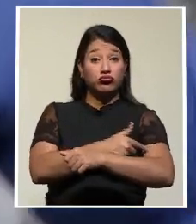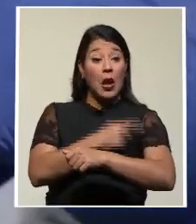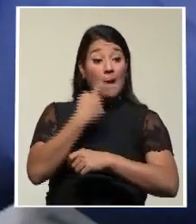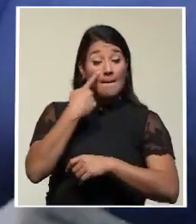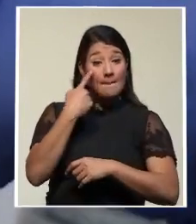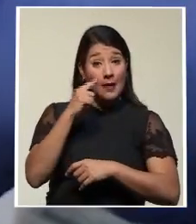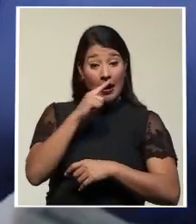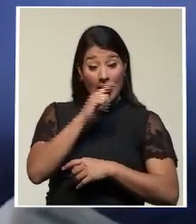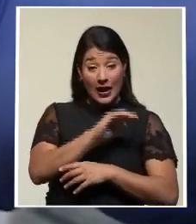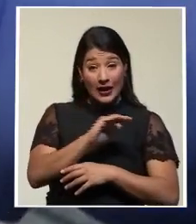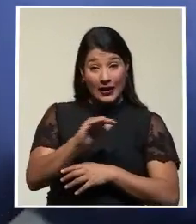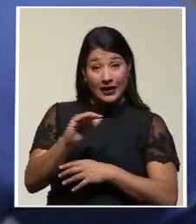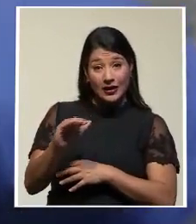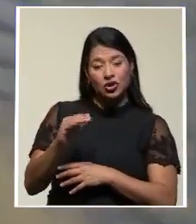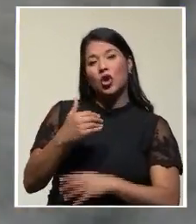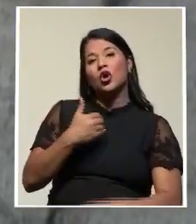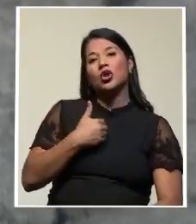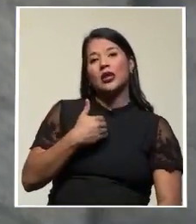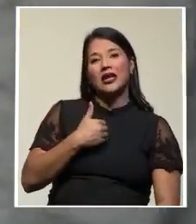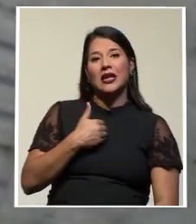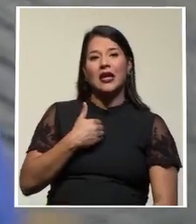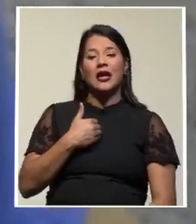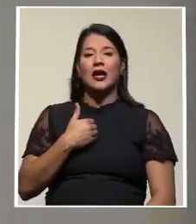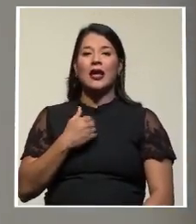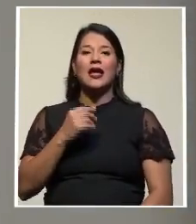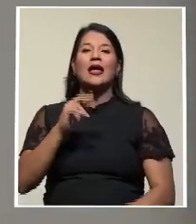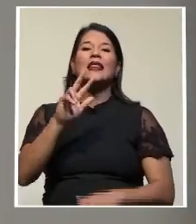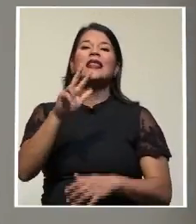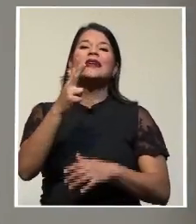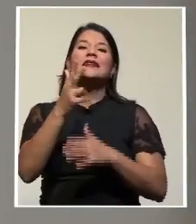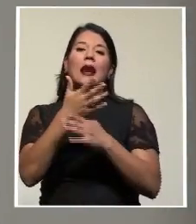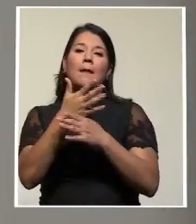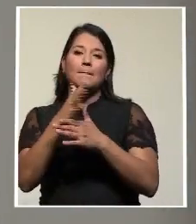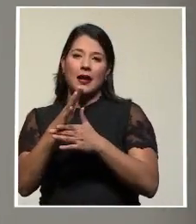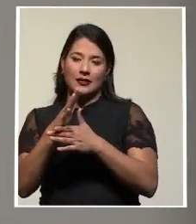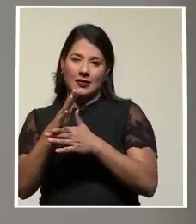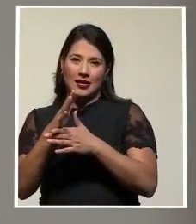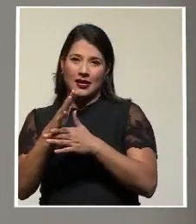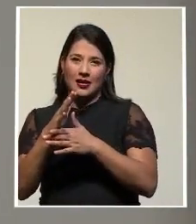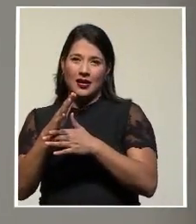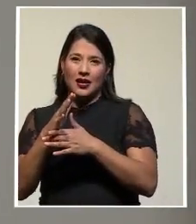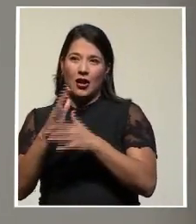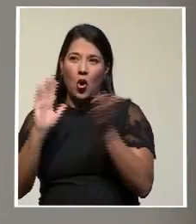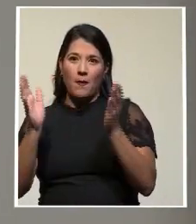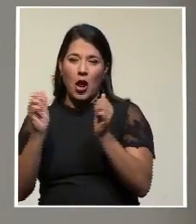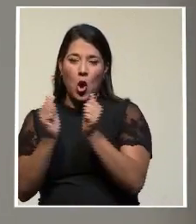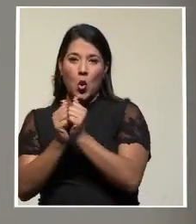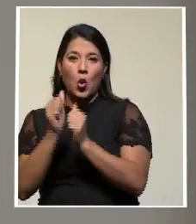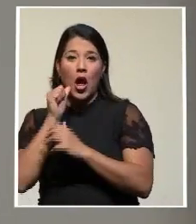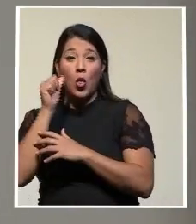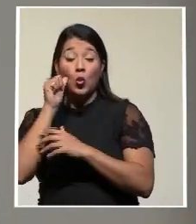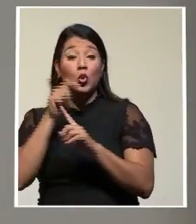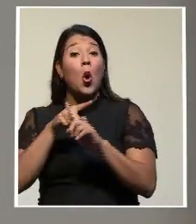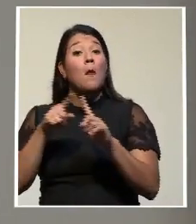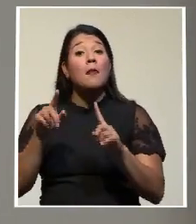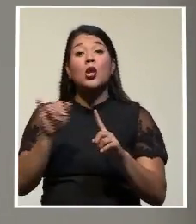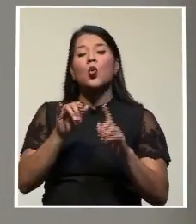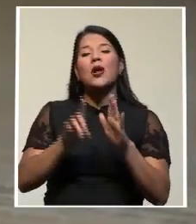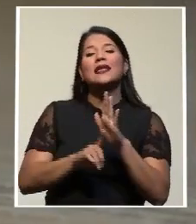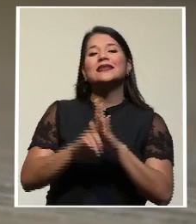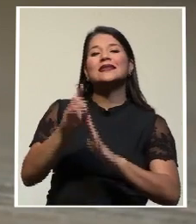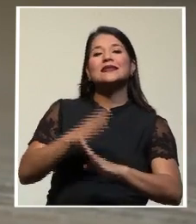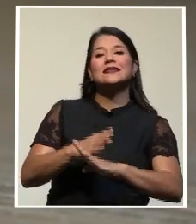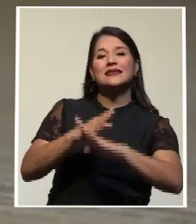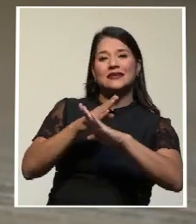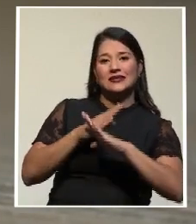población contienen 1/3 de la dosis aplicada a colectivos de mayor edad, pero generan una reacción comparable a la observada en los pacientes